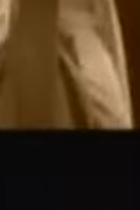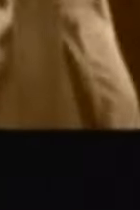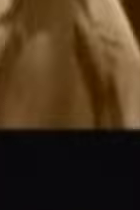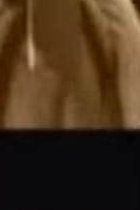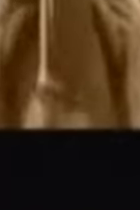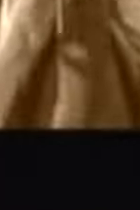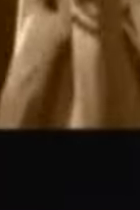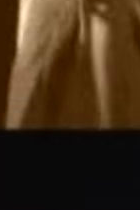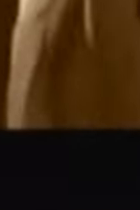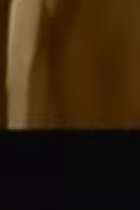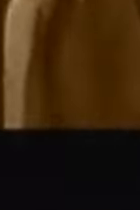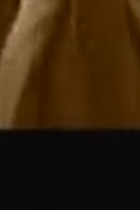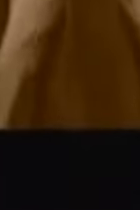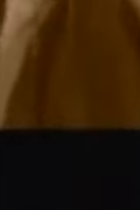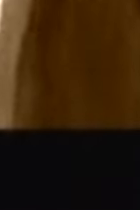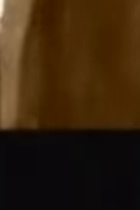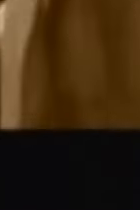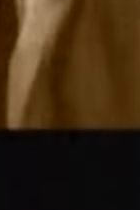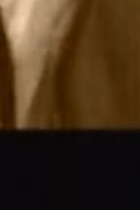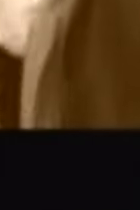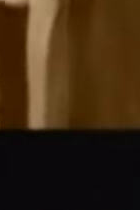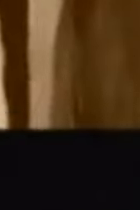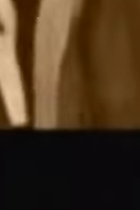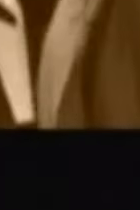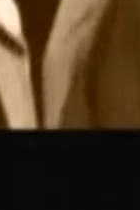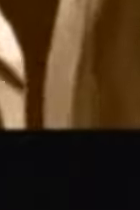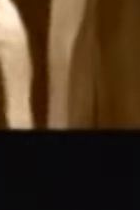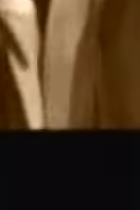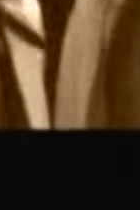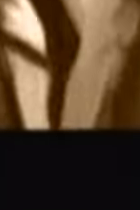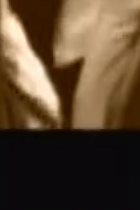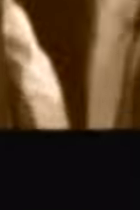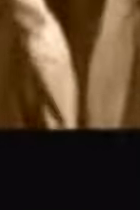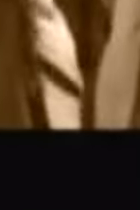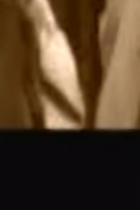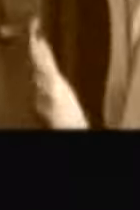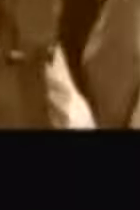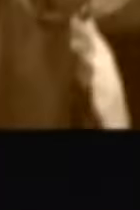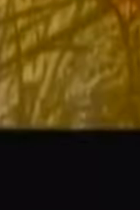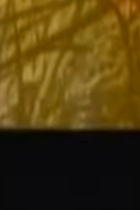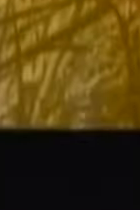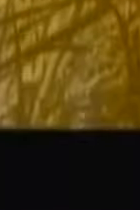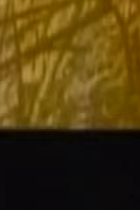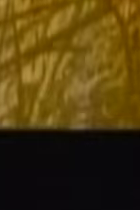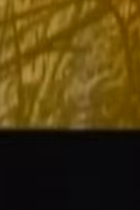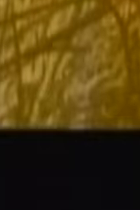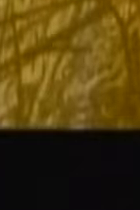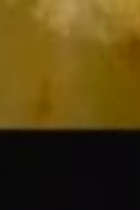ciudad. Fui caminando en el...